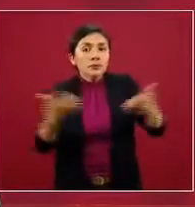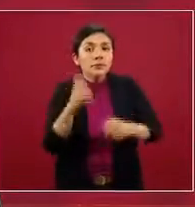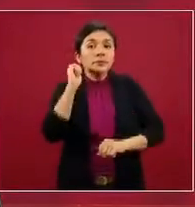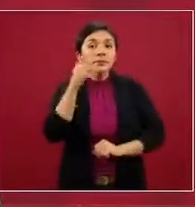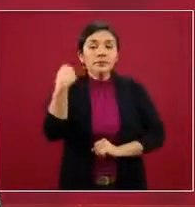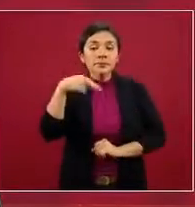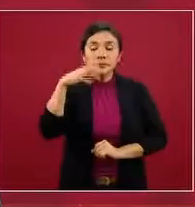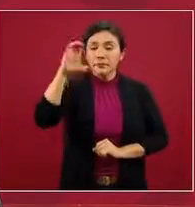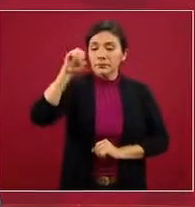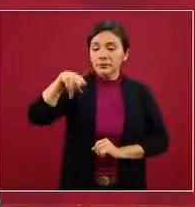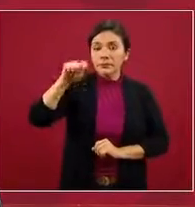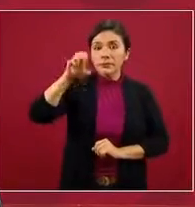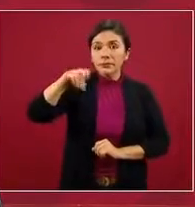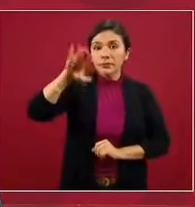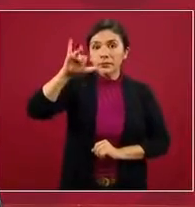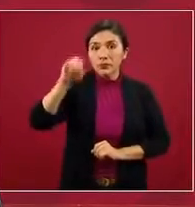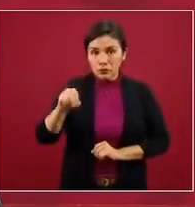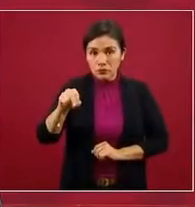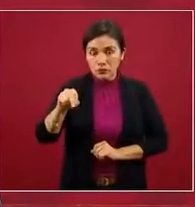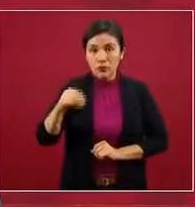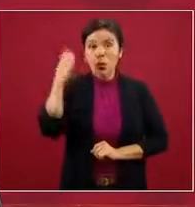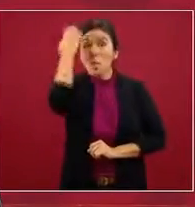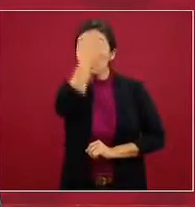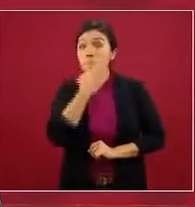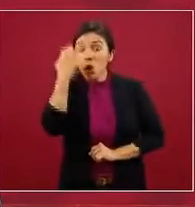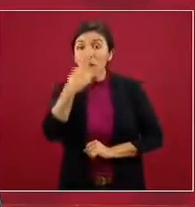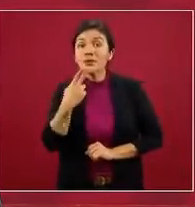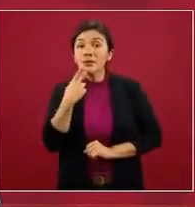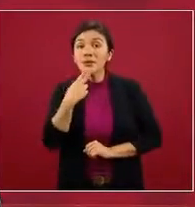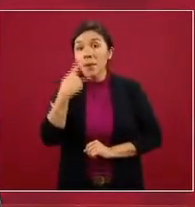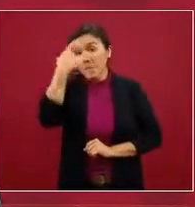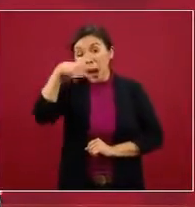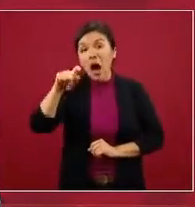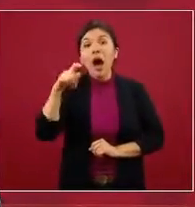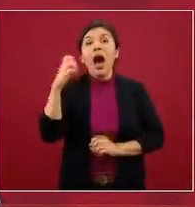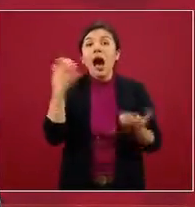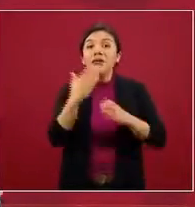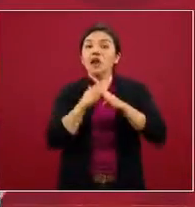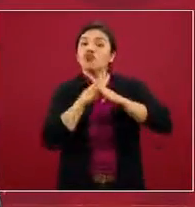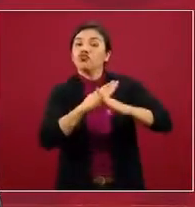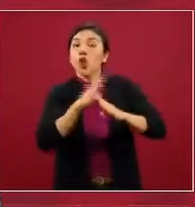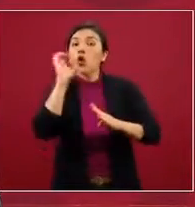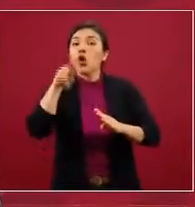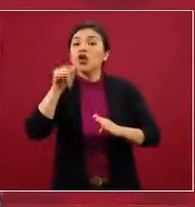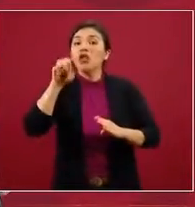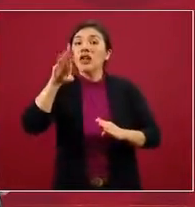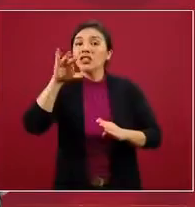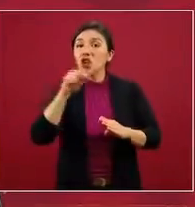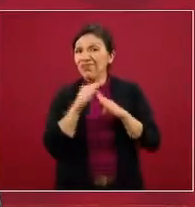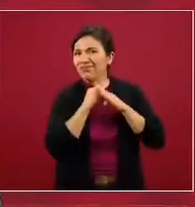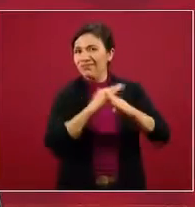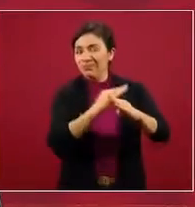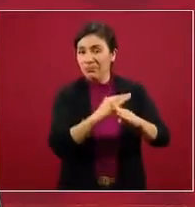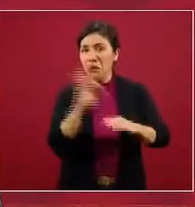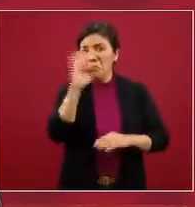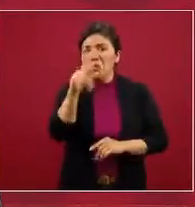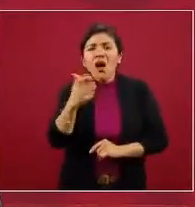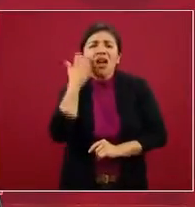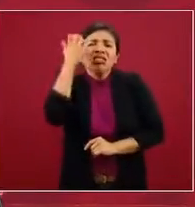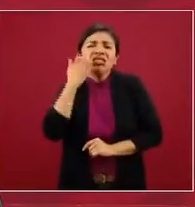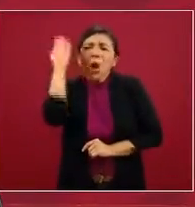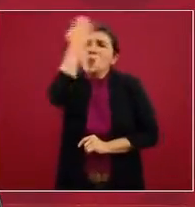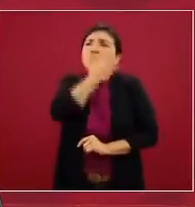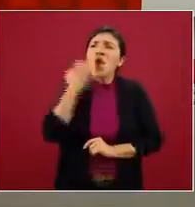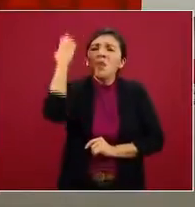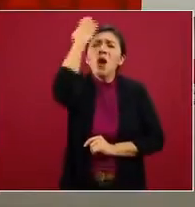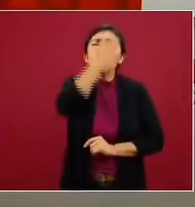llama contención y la prueba solo sirve si se usa al servicio de la contención. Si es solo por hacer pruebas o porque alguien quiere hacerse